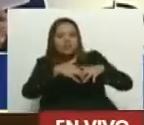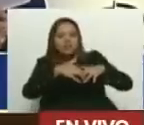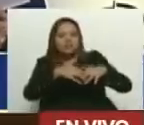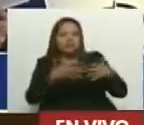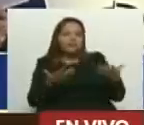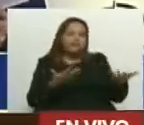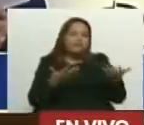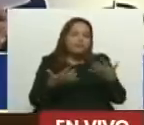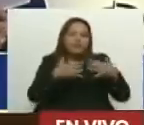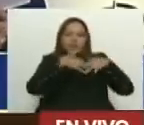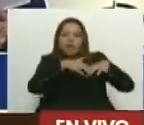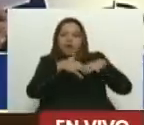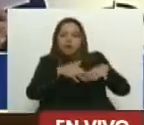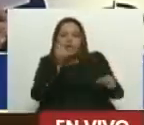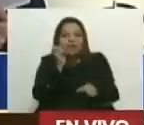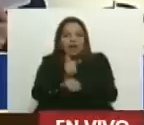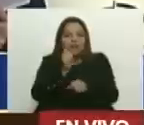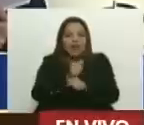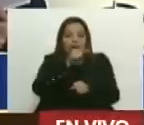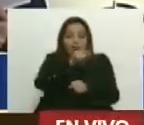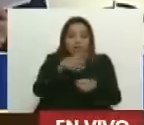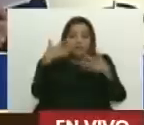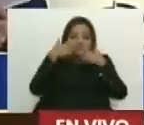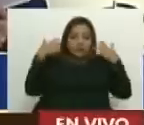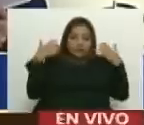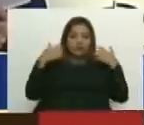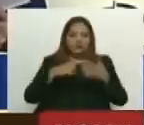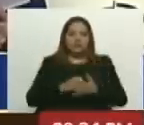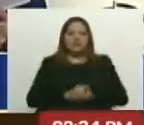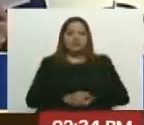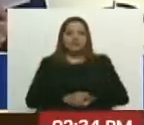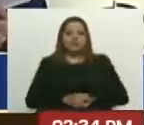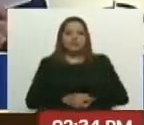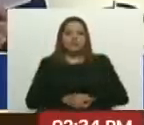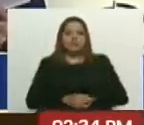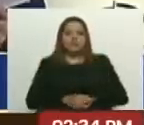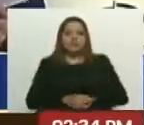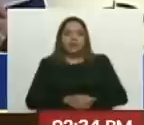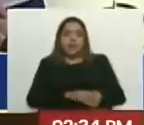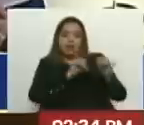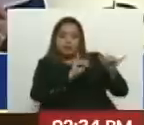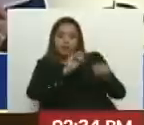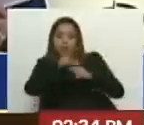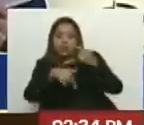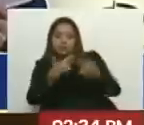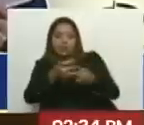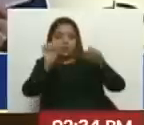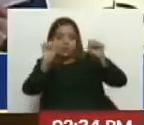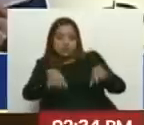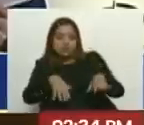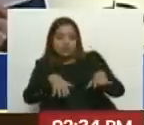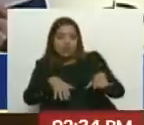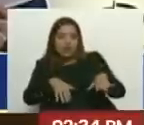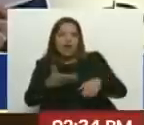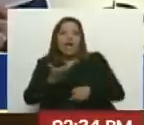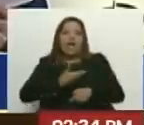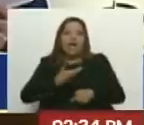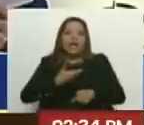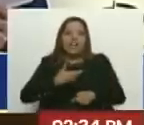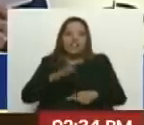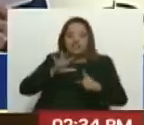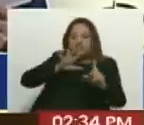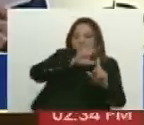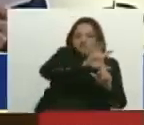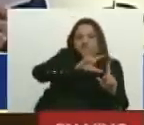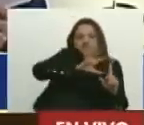digamos, que opera allá en El Tigre. Y él, luego de la denuncia, el alcalde acosó a los familiares